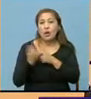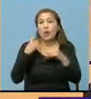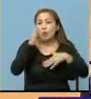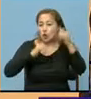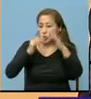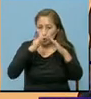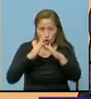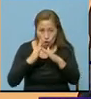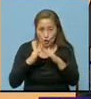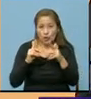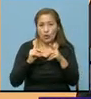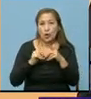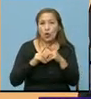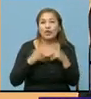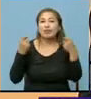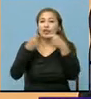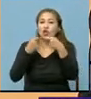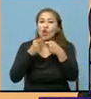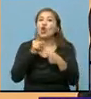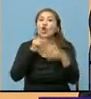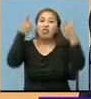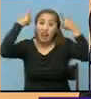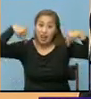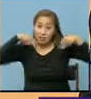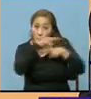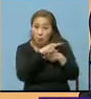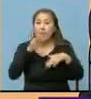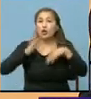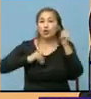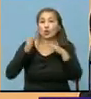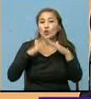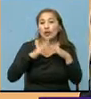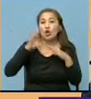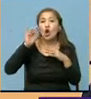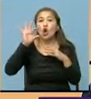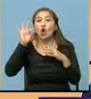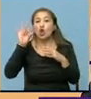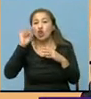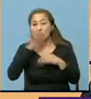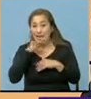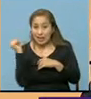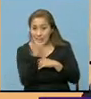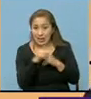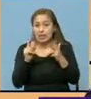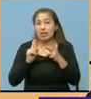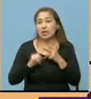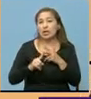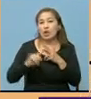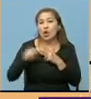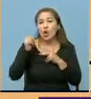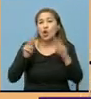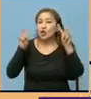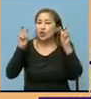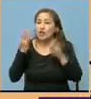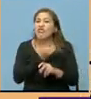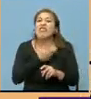vivienda que hacían las cooperativas de la tupac vivienda que realizaba y lo di de emilio cayó del fondo del tema